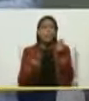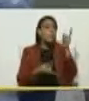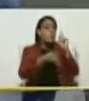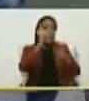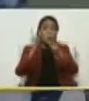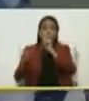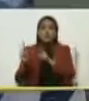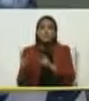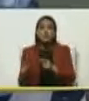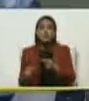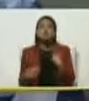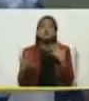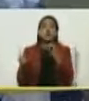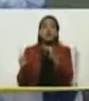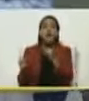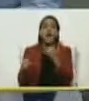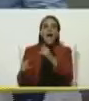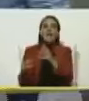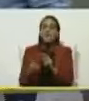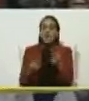ya tengo doble.